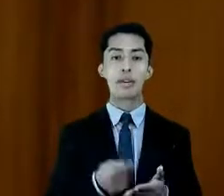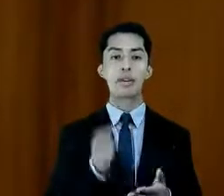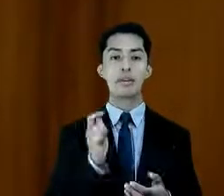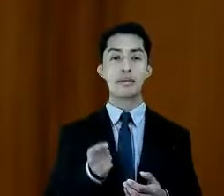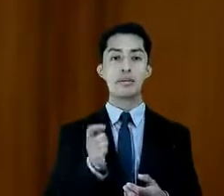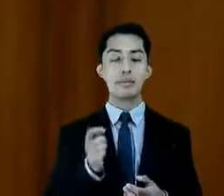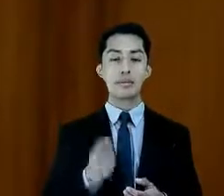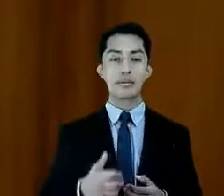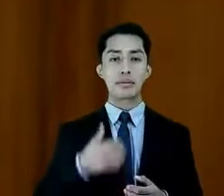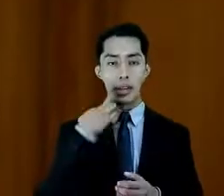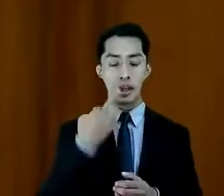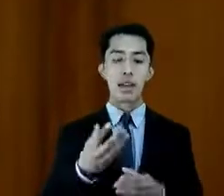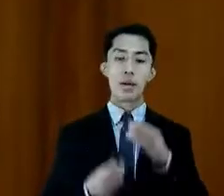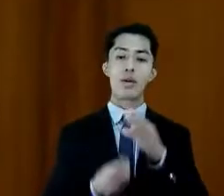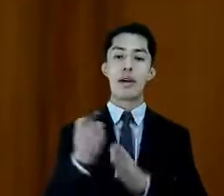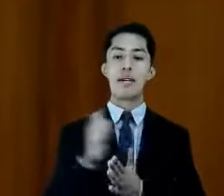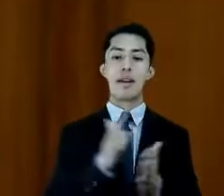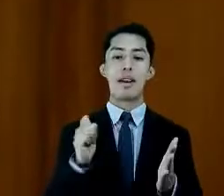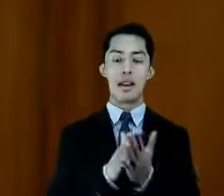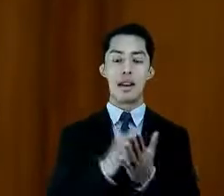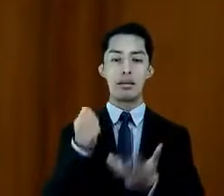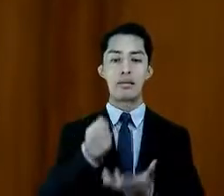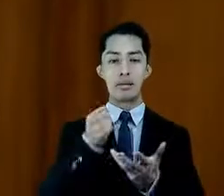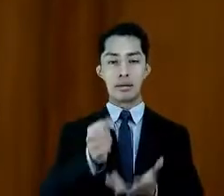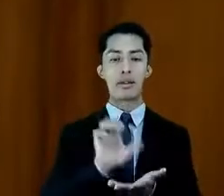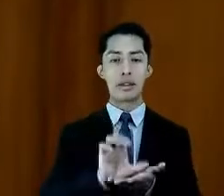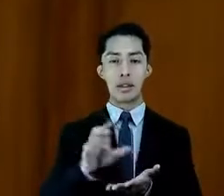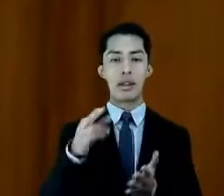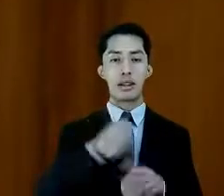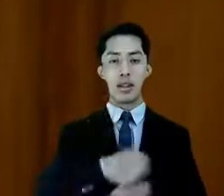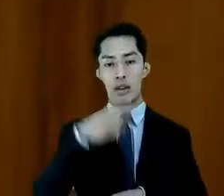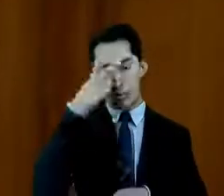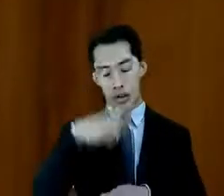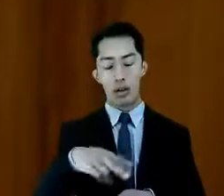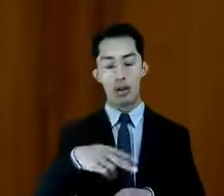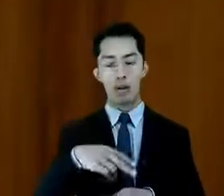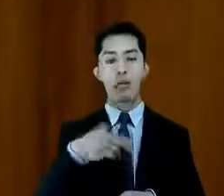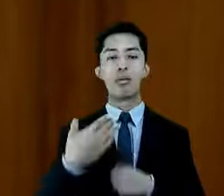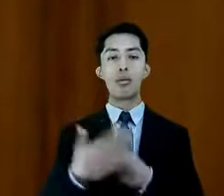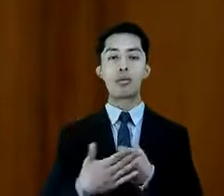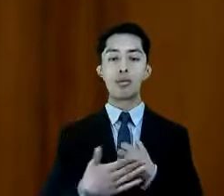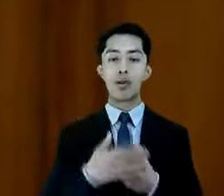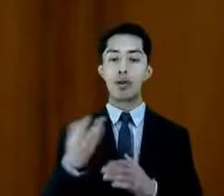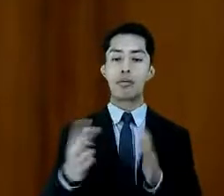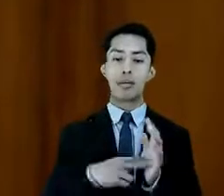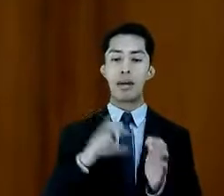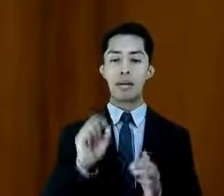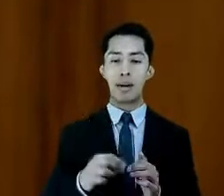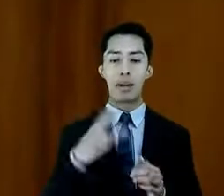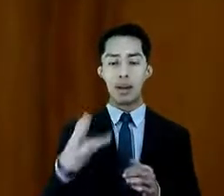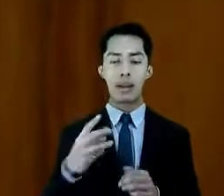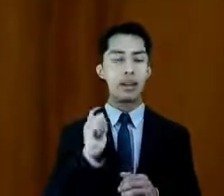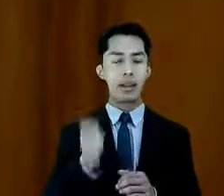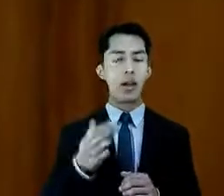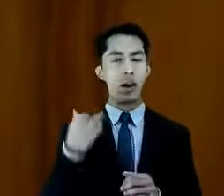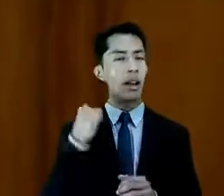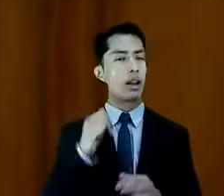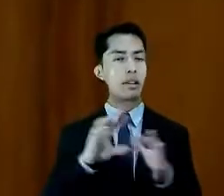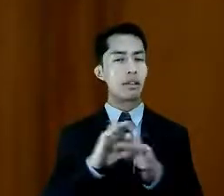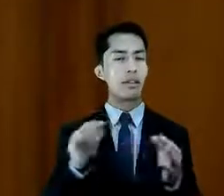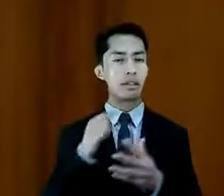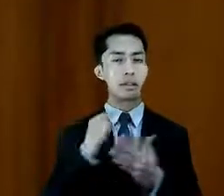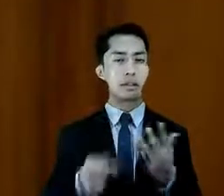decreto por el que se expide la Ley de Ingresos del Estado de México para el ejercicio fiscal 2023 de conformidad con lo